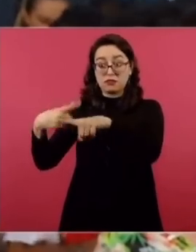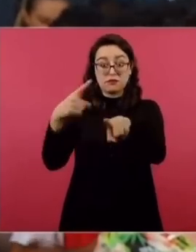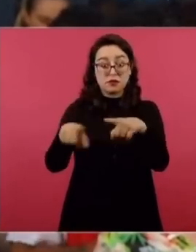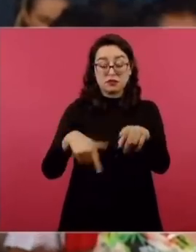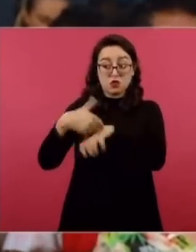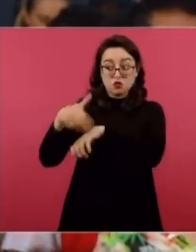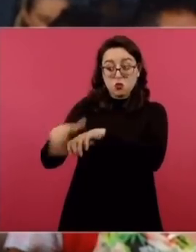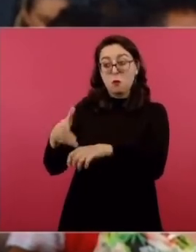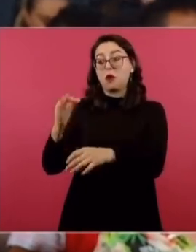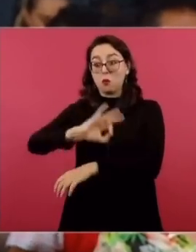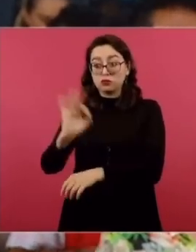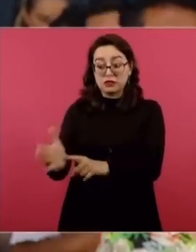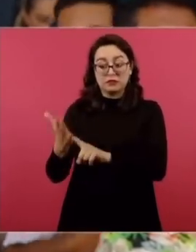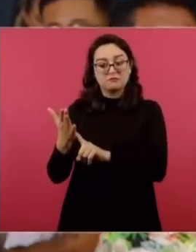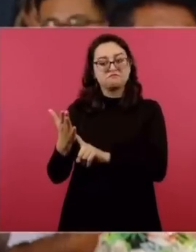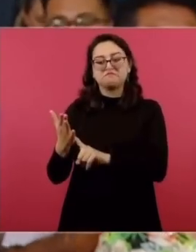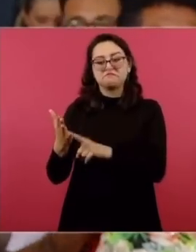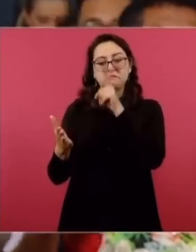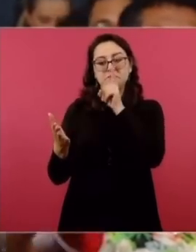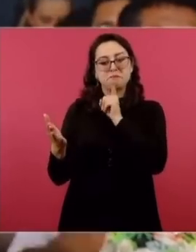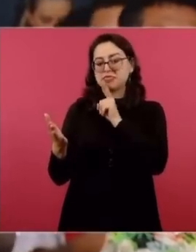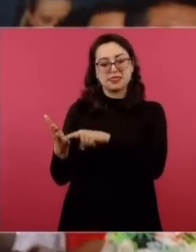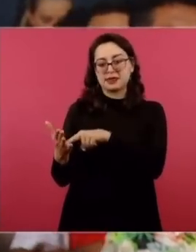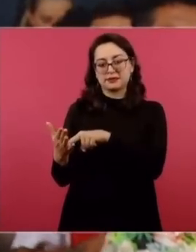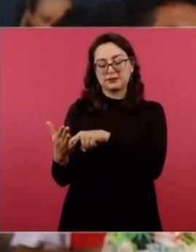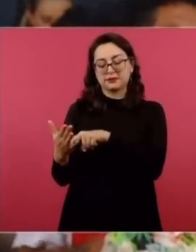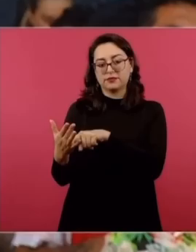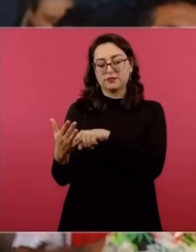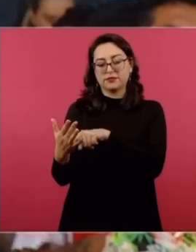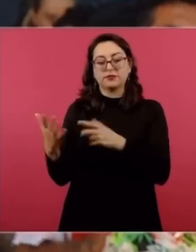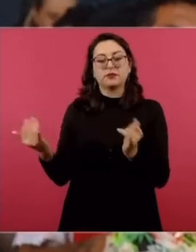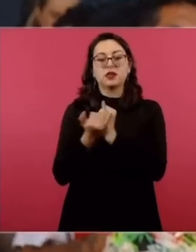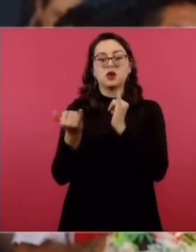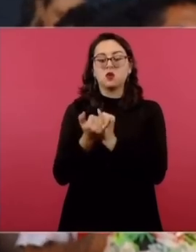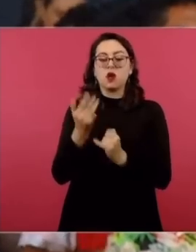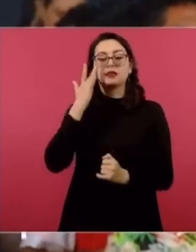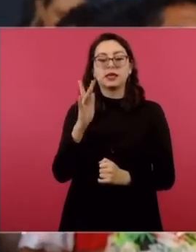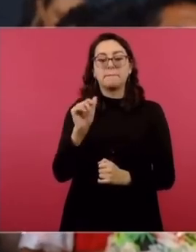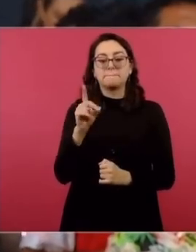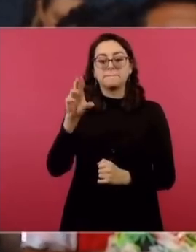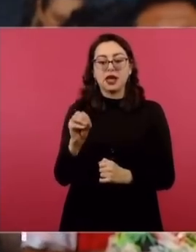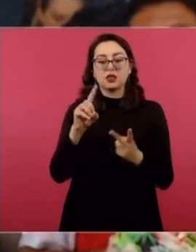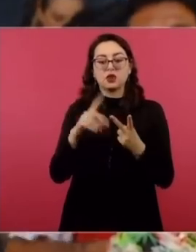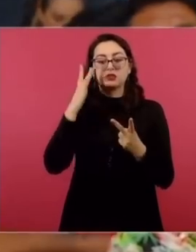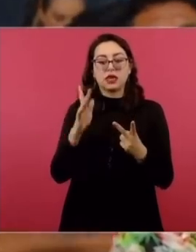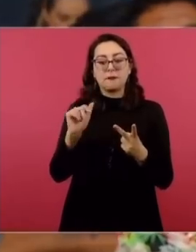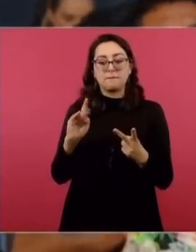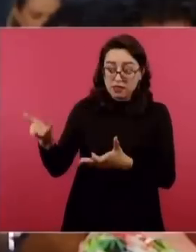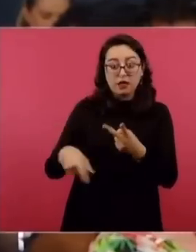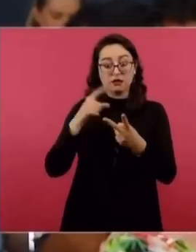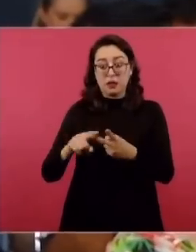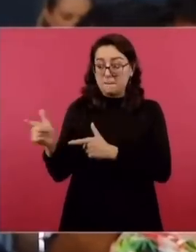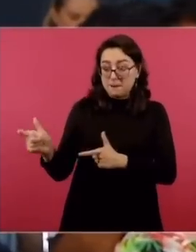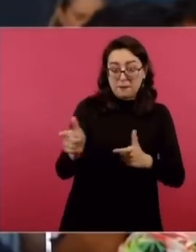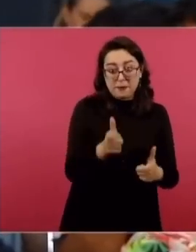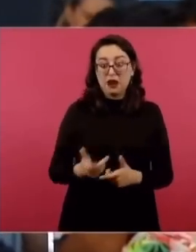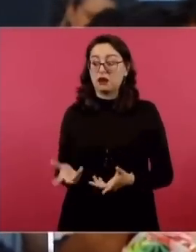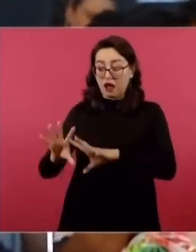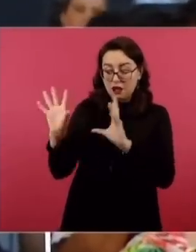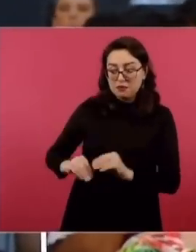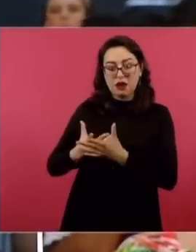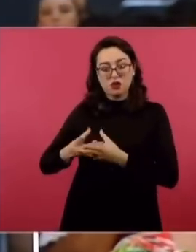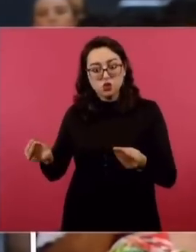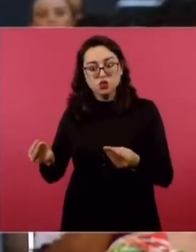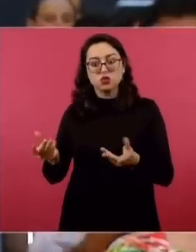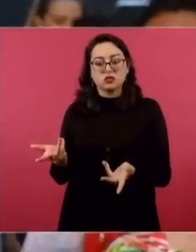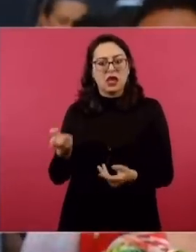realidad en algunas zonas y en unas regiones. Lo mismo me sucedió con el caso de San Pedro y San Pablo Ayutla, que usted fue hasta testigo de honor, y siguen sin agua. Y eso no es atacarlo,